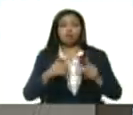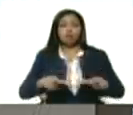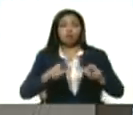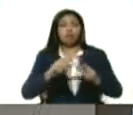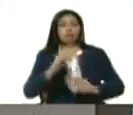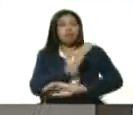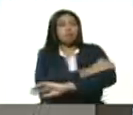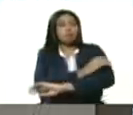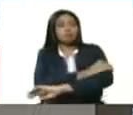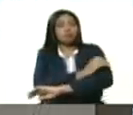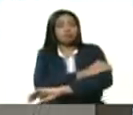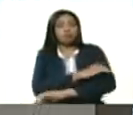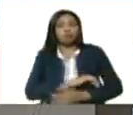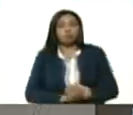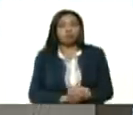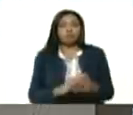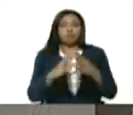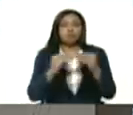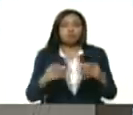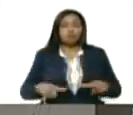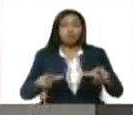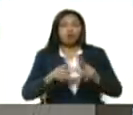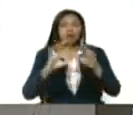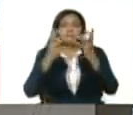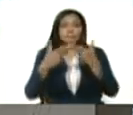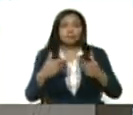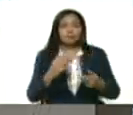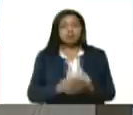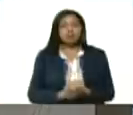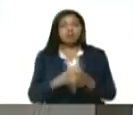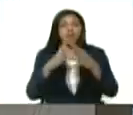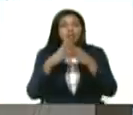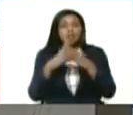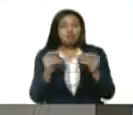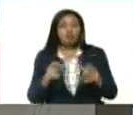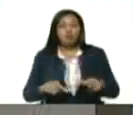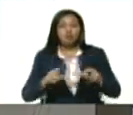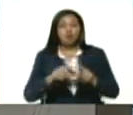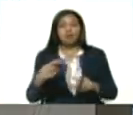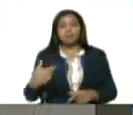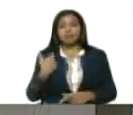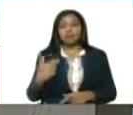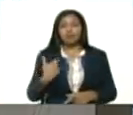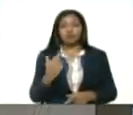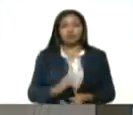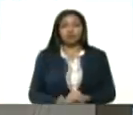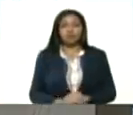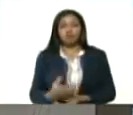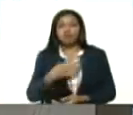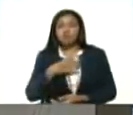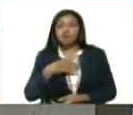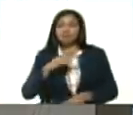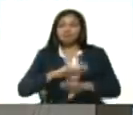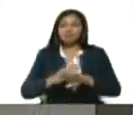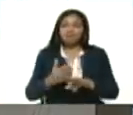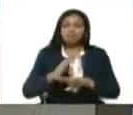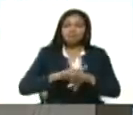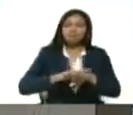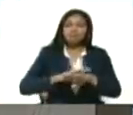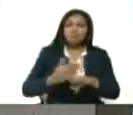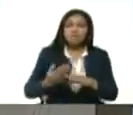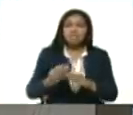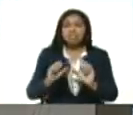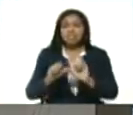la oposición, de todos los sectores empresariales, de todos los sectores religiosos. No puede ser que se